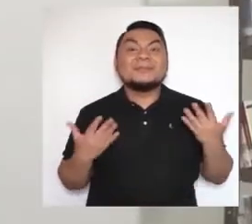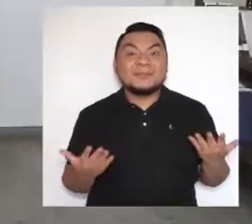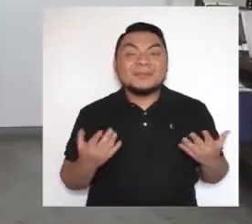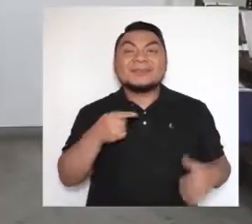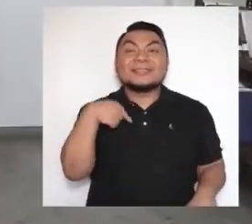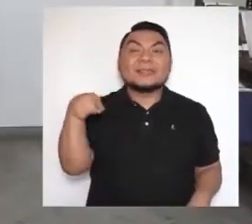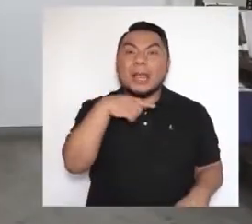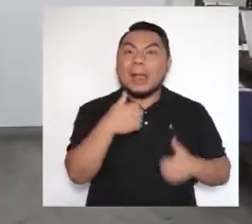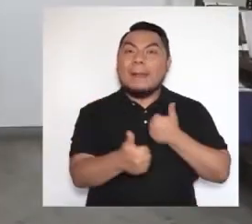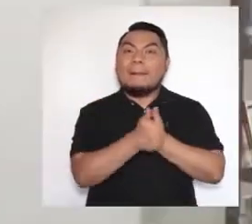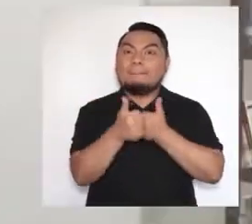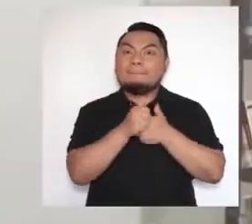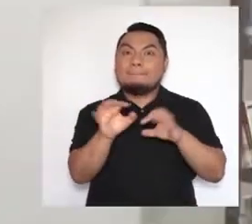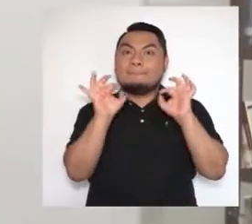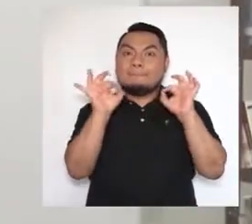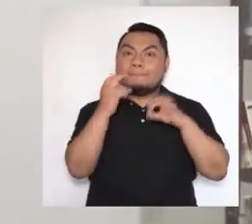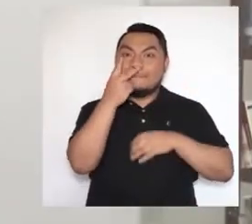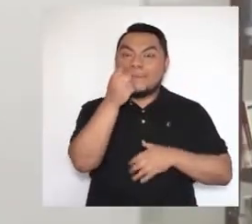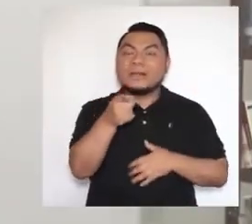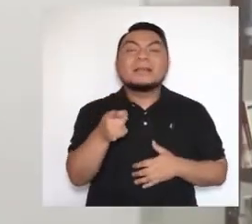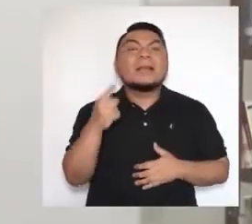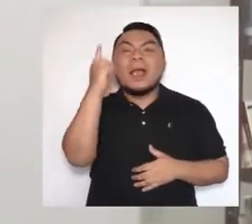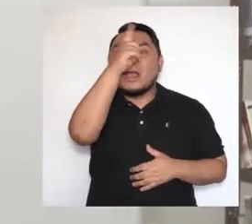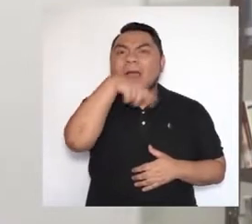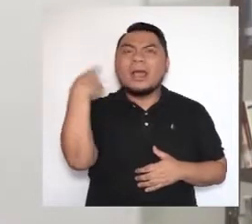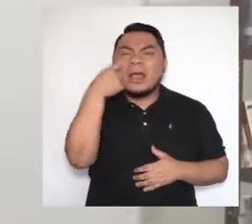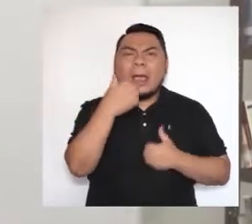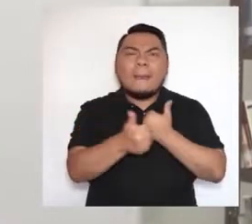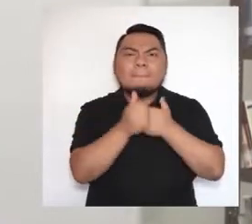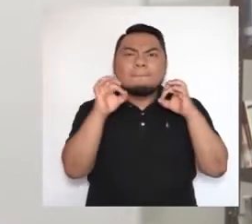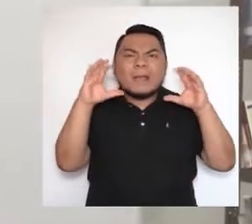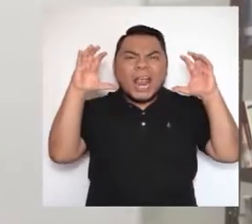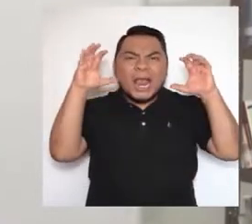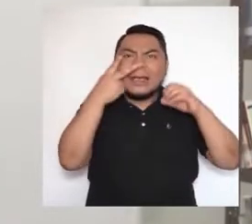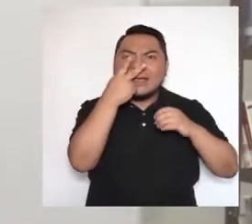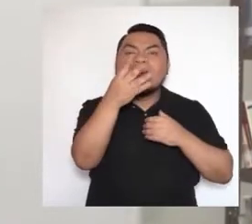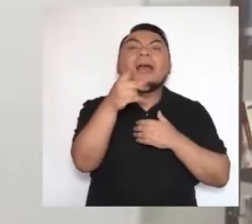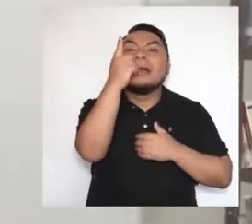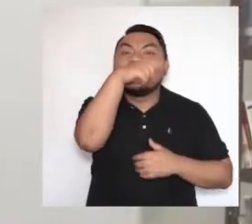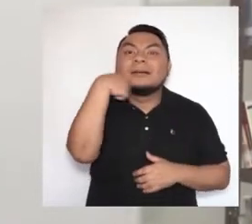¡Y somos peligrosísimos! A ver, pongan cara de peligroso dinosaurio.